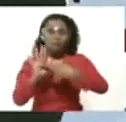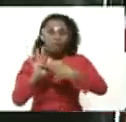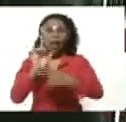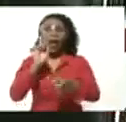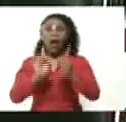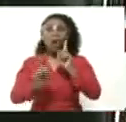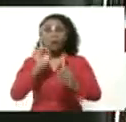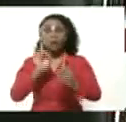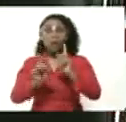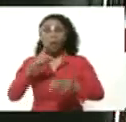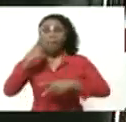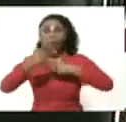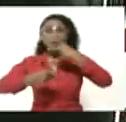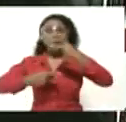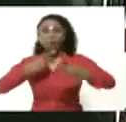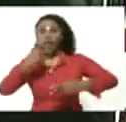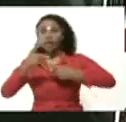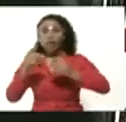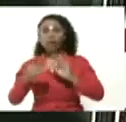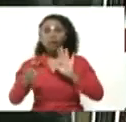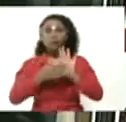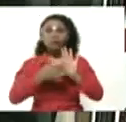algunos políticos al margen